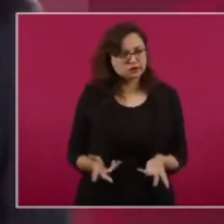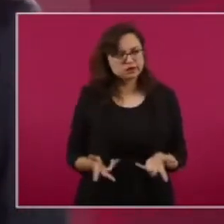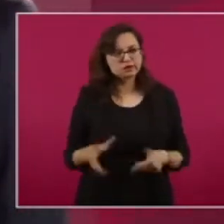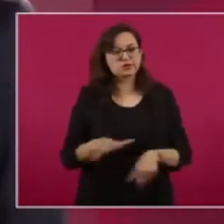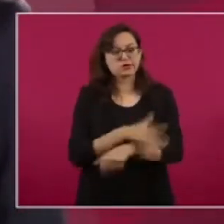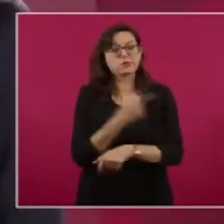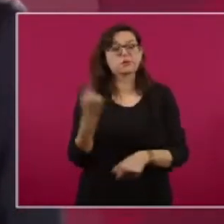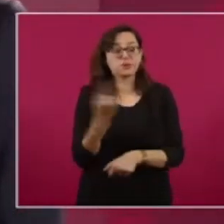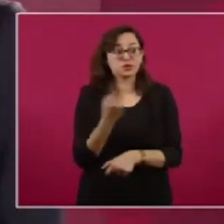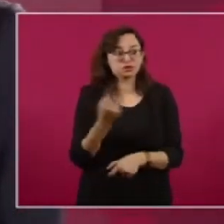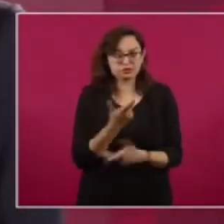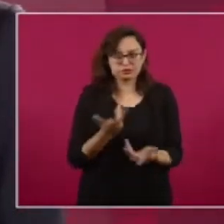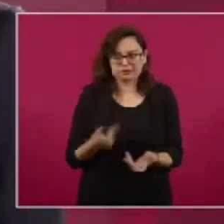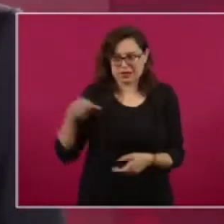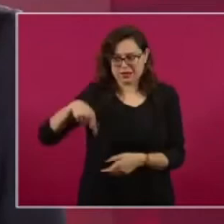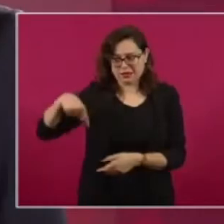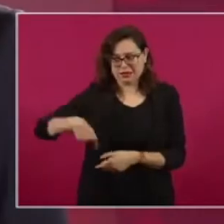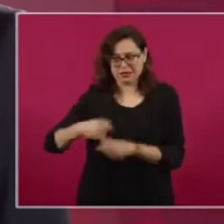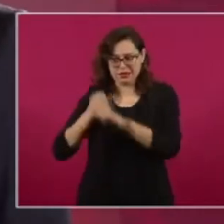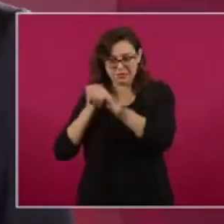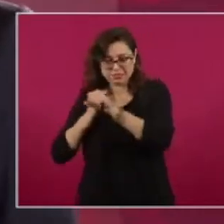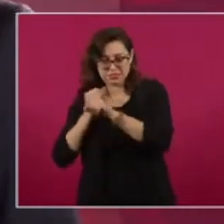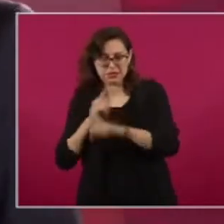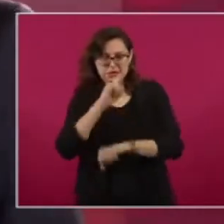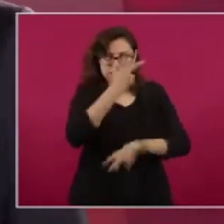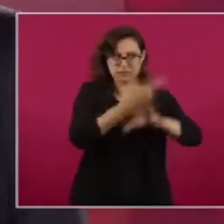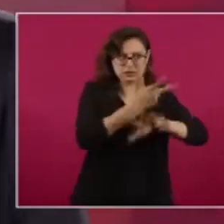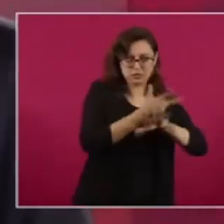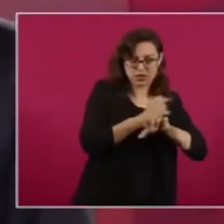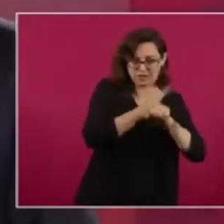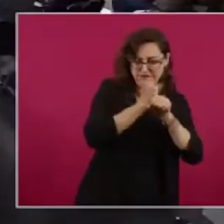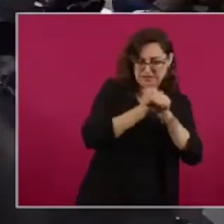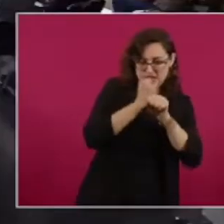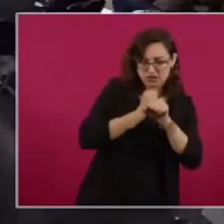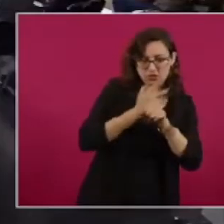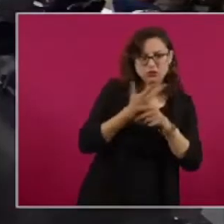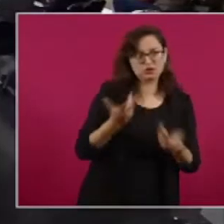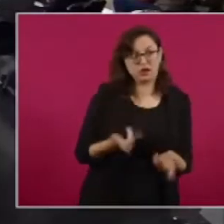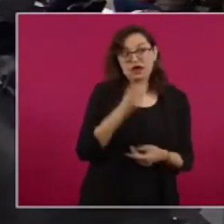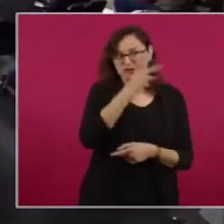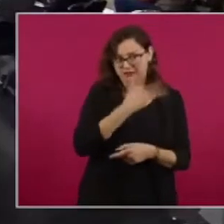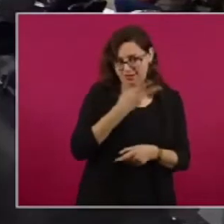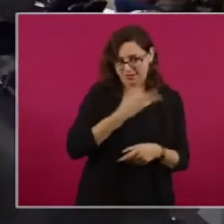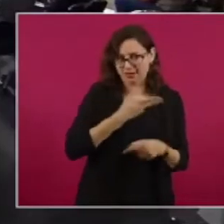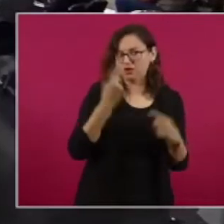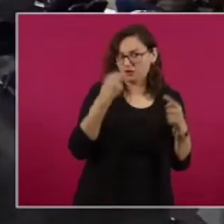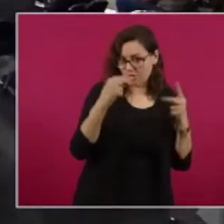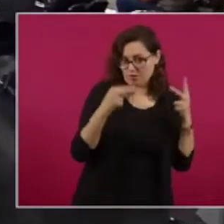parte de la investigación en Estados Unidos y tenían los nombres